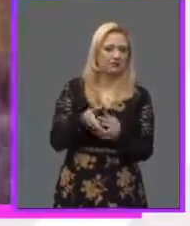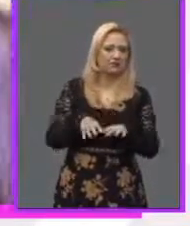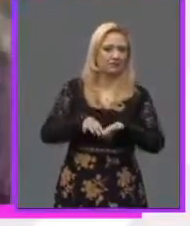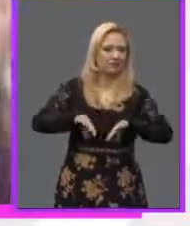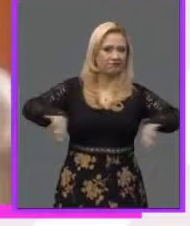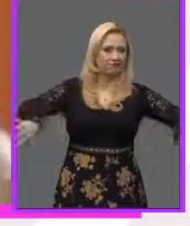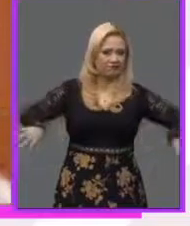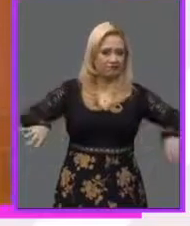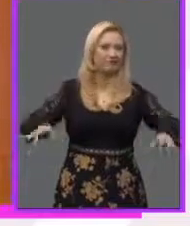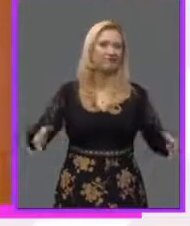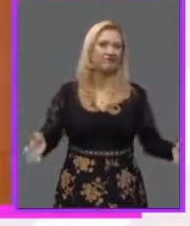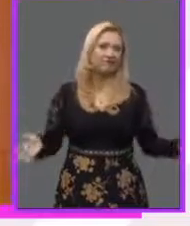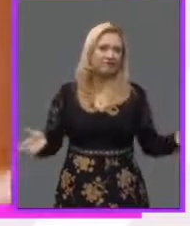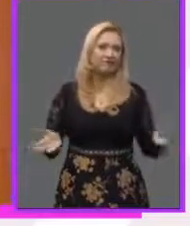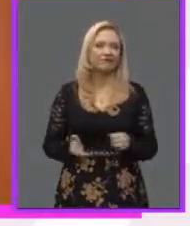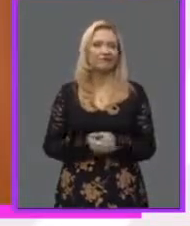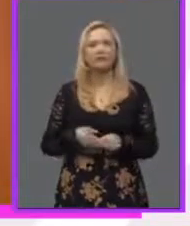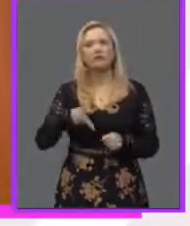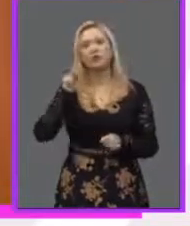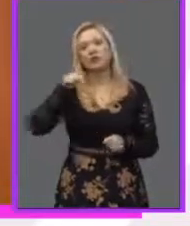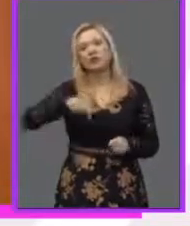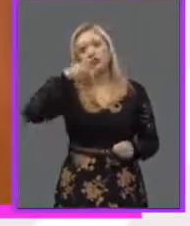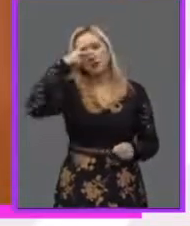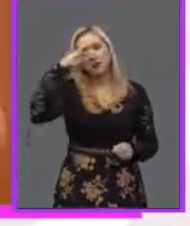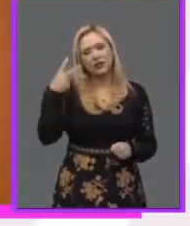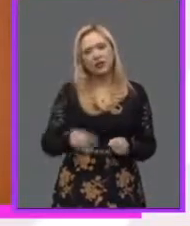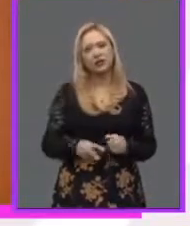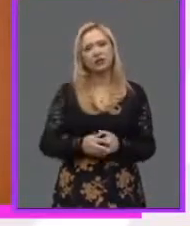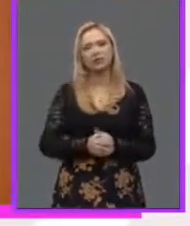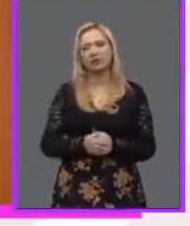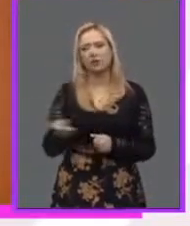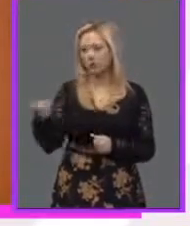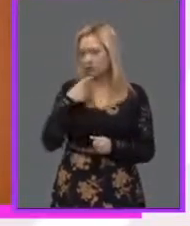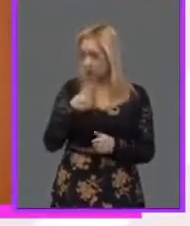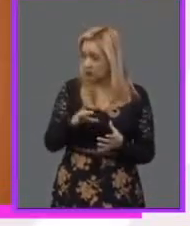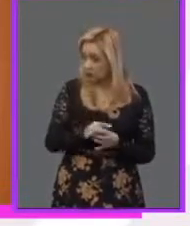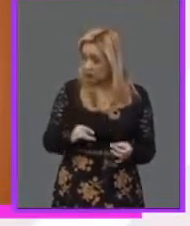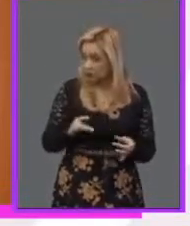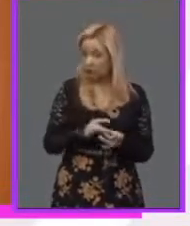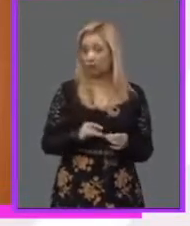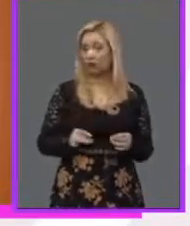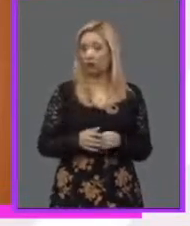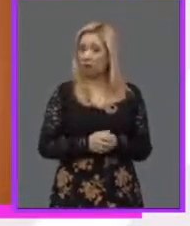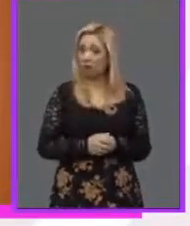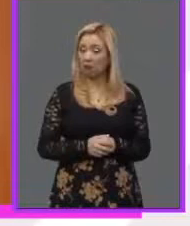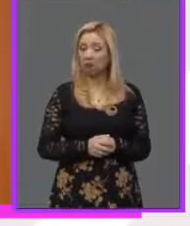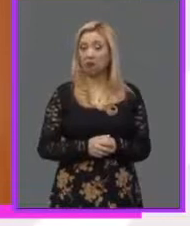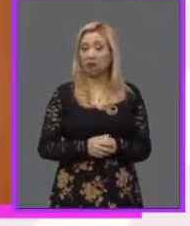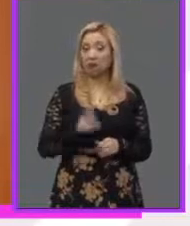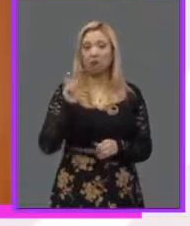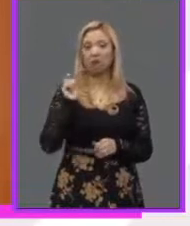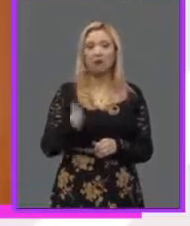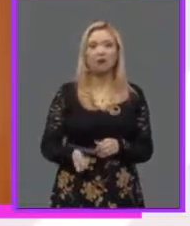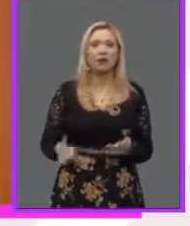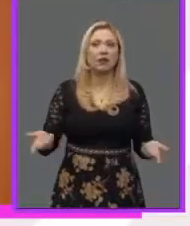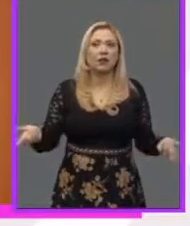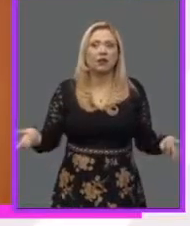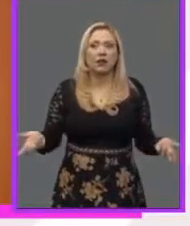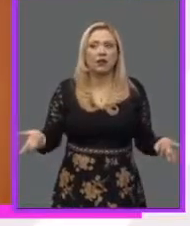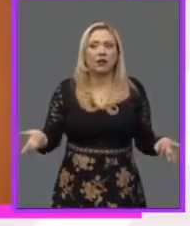así decirlo, de los espacios habitables, ¿no? Pero claro, en México, como tú explicas, pues tiene que ver esto más que nada